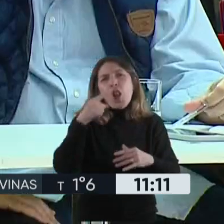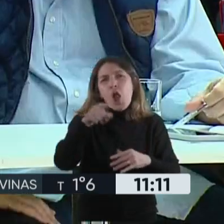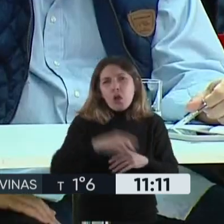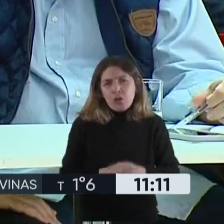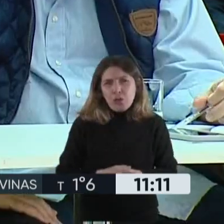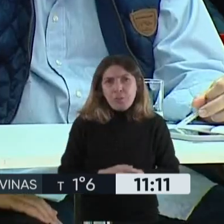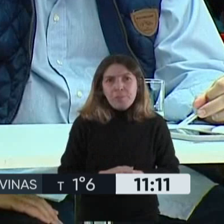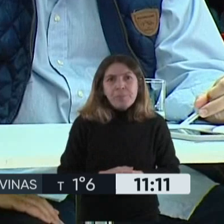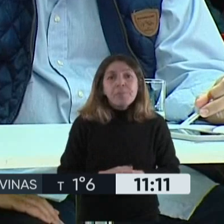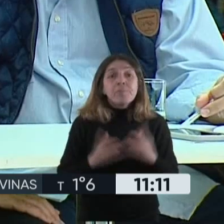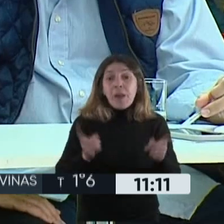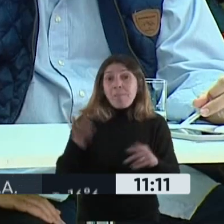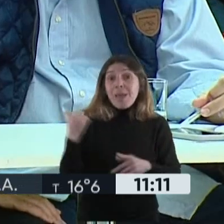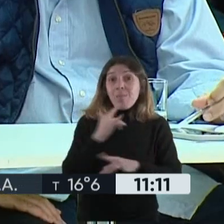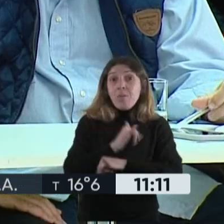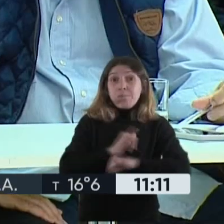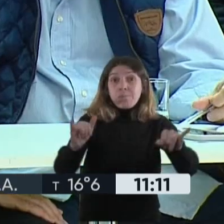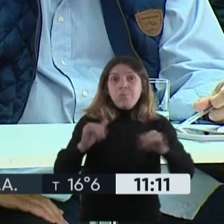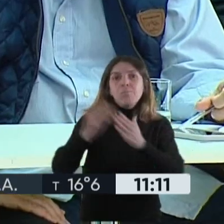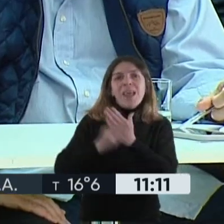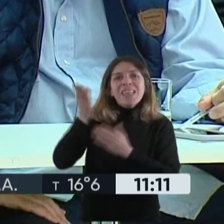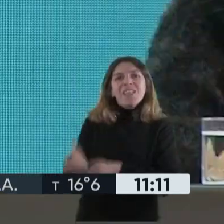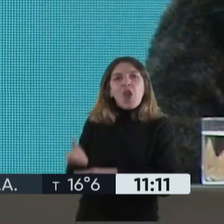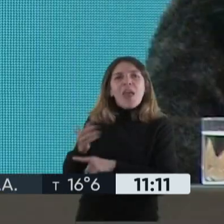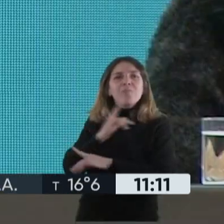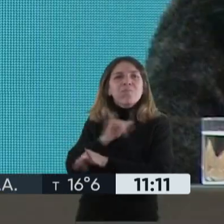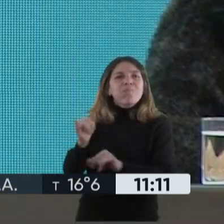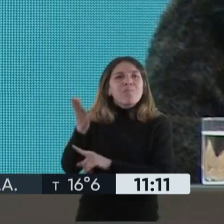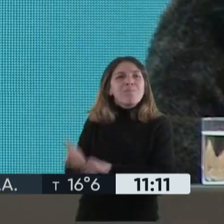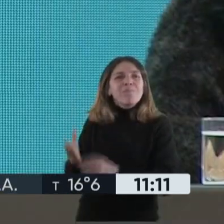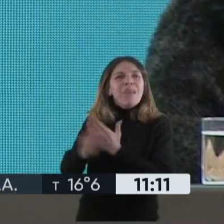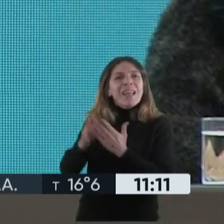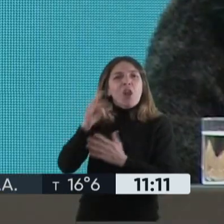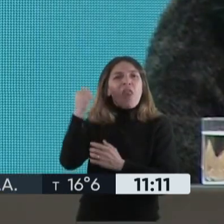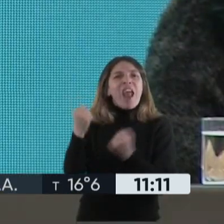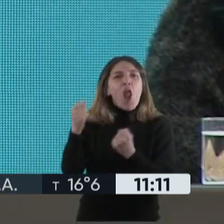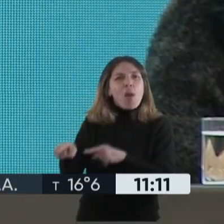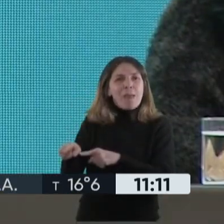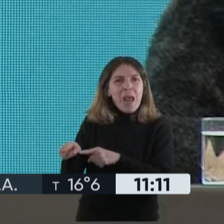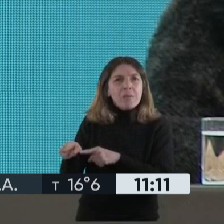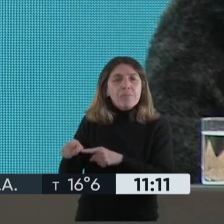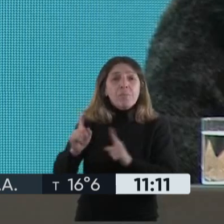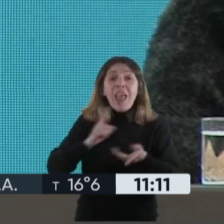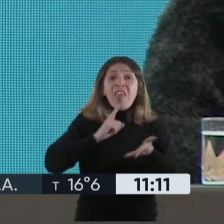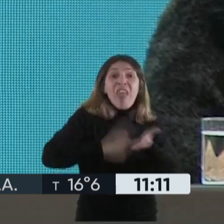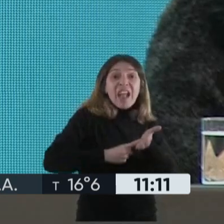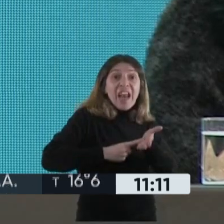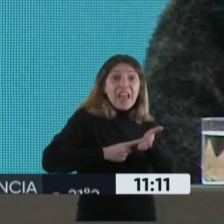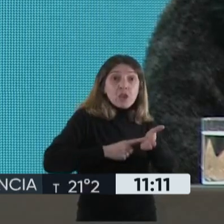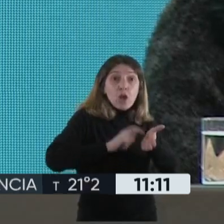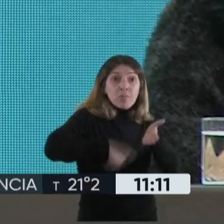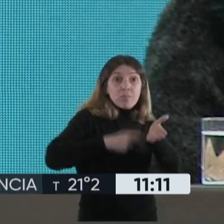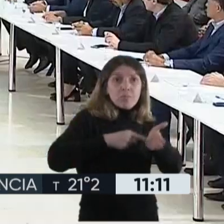consiguiendo. Como decía el Ministro de Economía, este decreto da acceso a